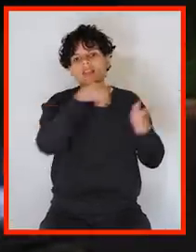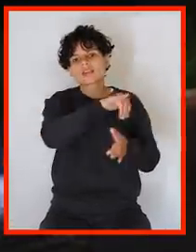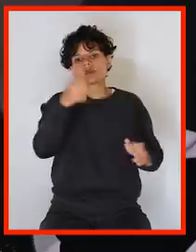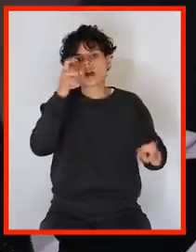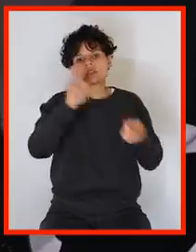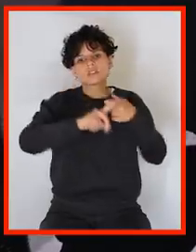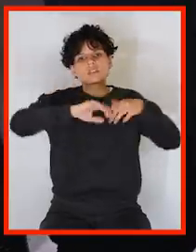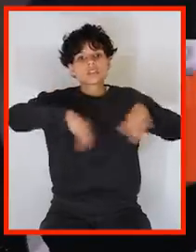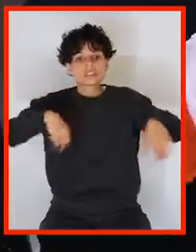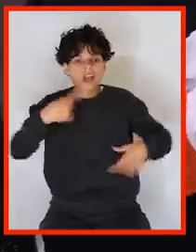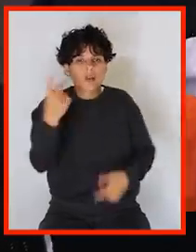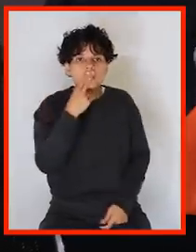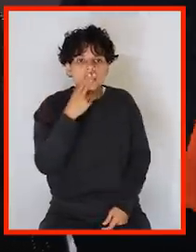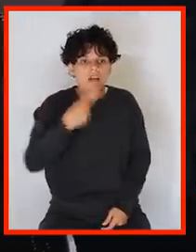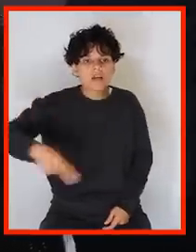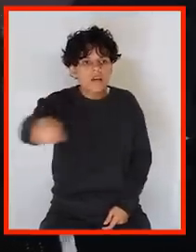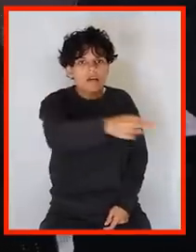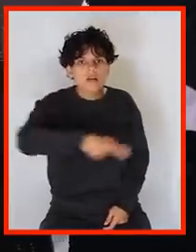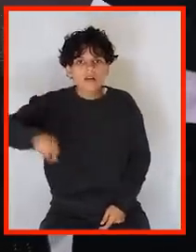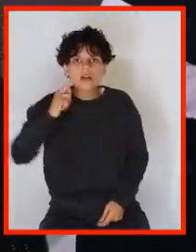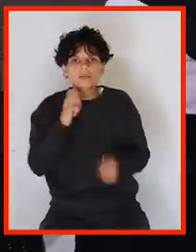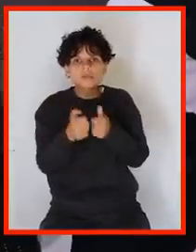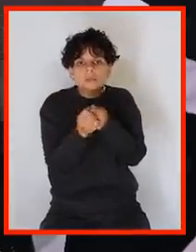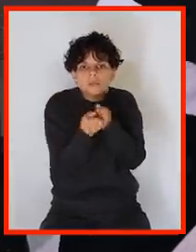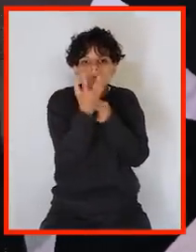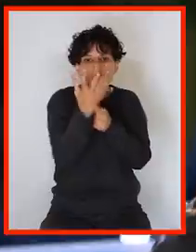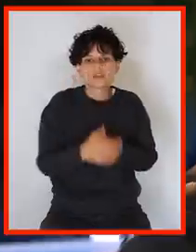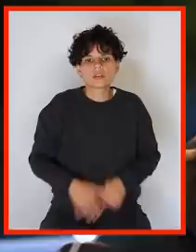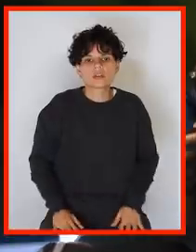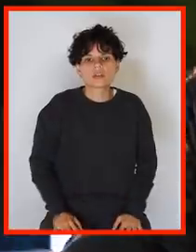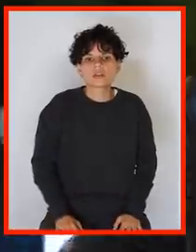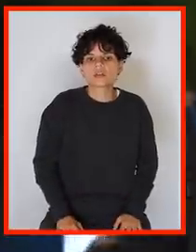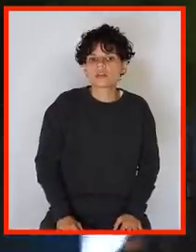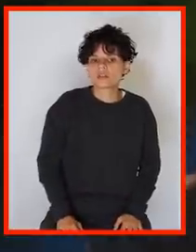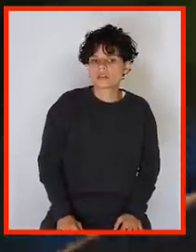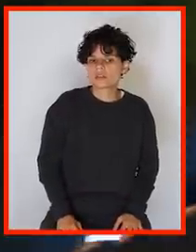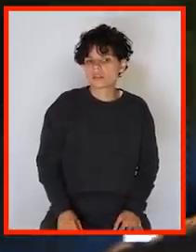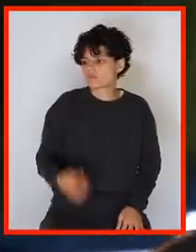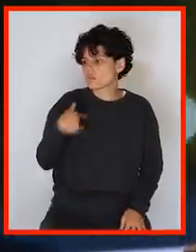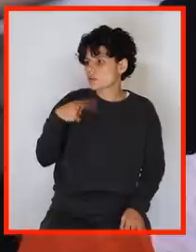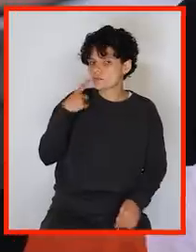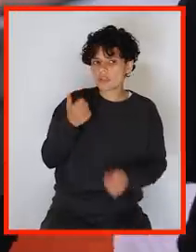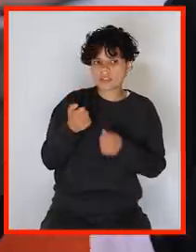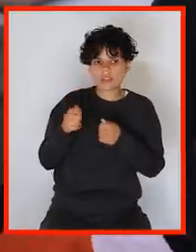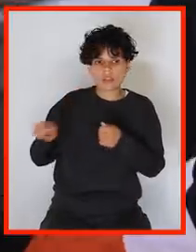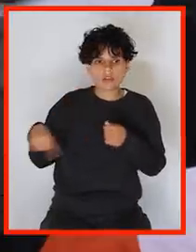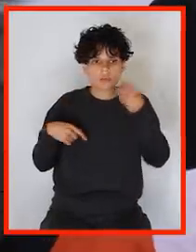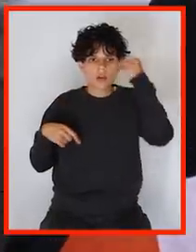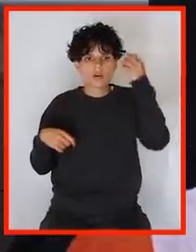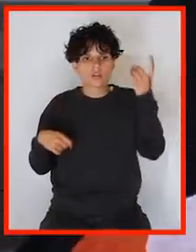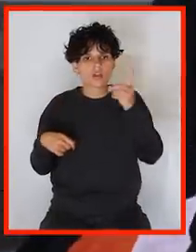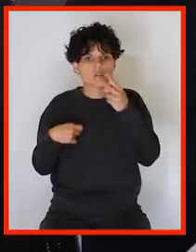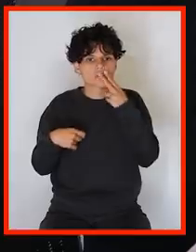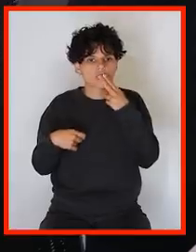mamá, po. Prende el cigarro, po. Hace rato estoy como paseando la weón. Sí. Encima esperáis el encendedor y tenéis como 10 más allá. Sí, po. Me